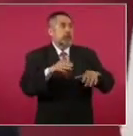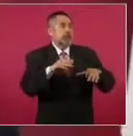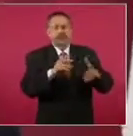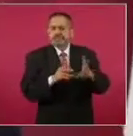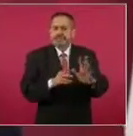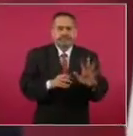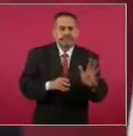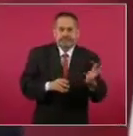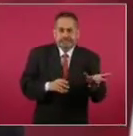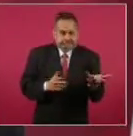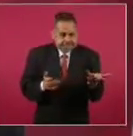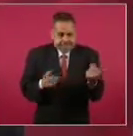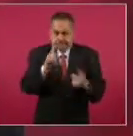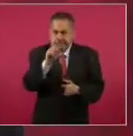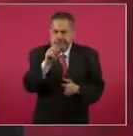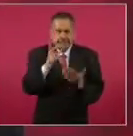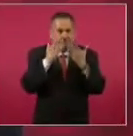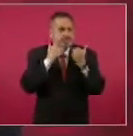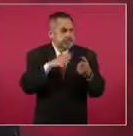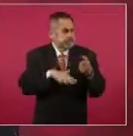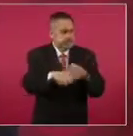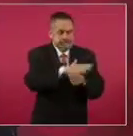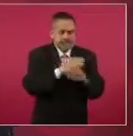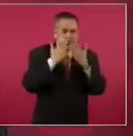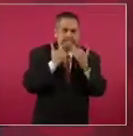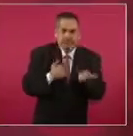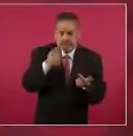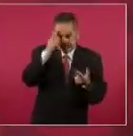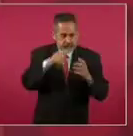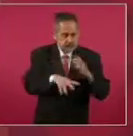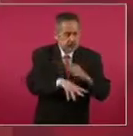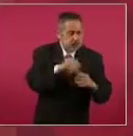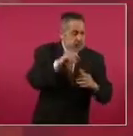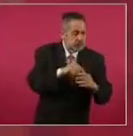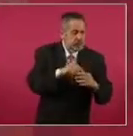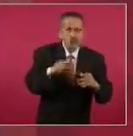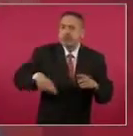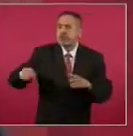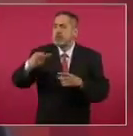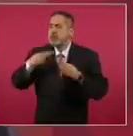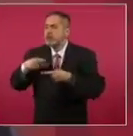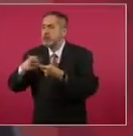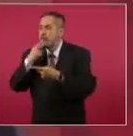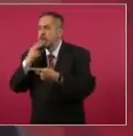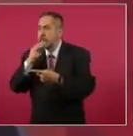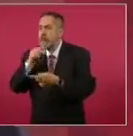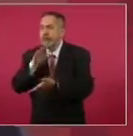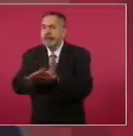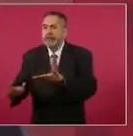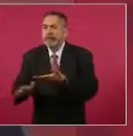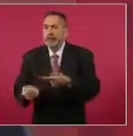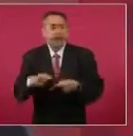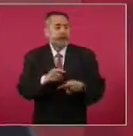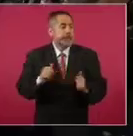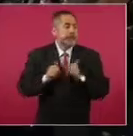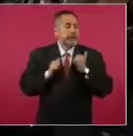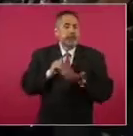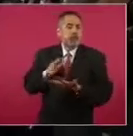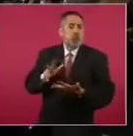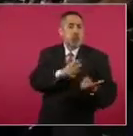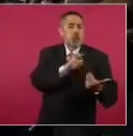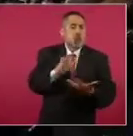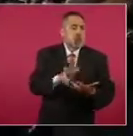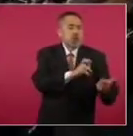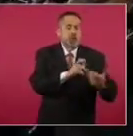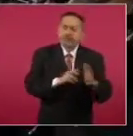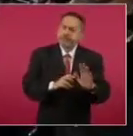porque no hay agua para consumo doméstico y el agua que se tiene por